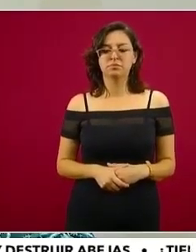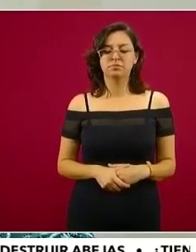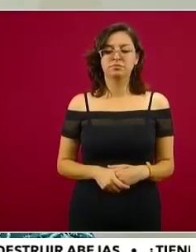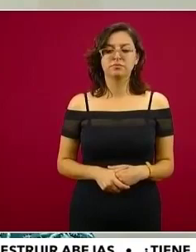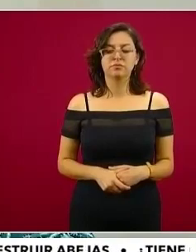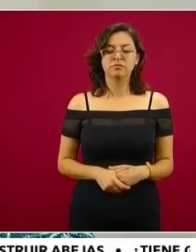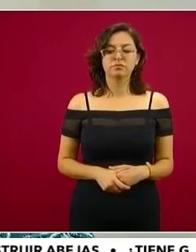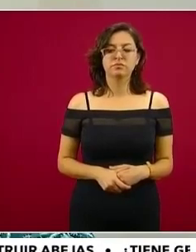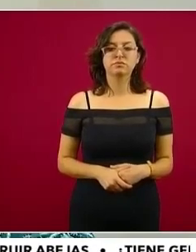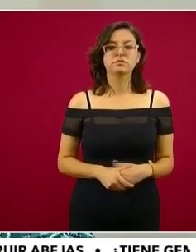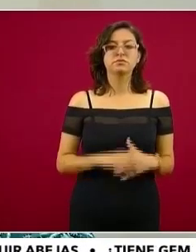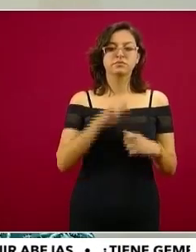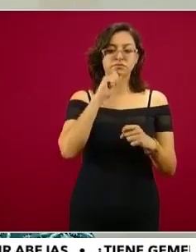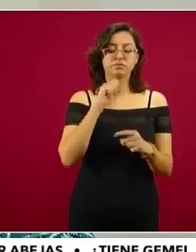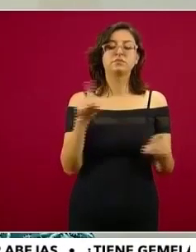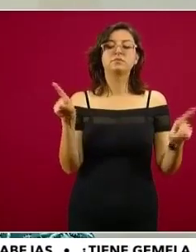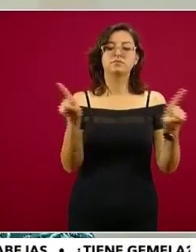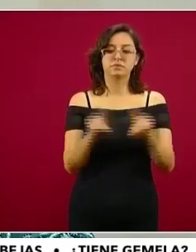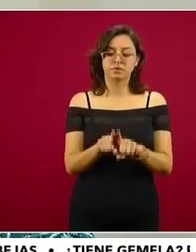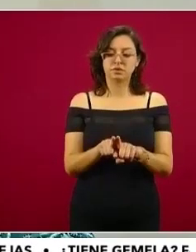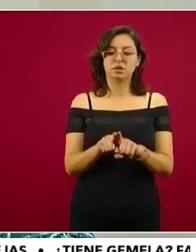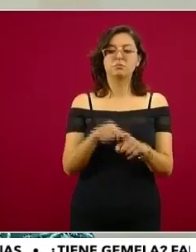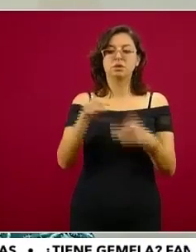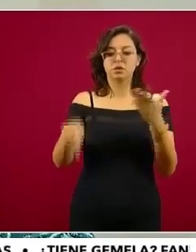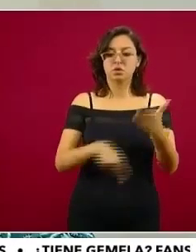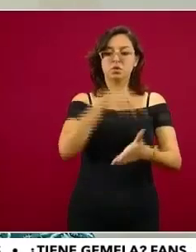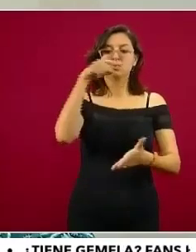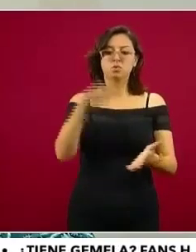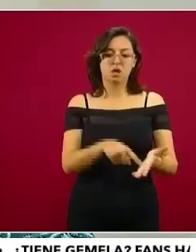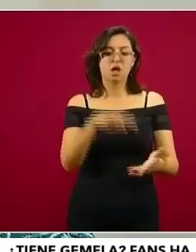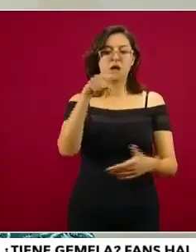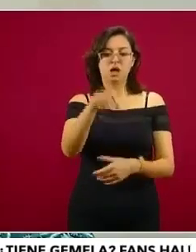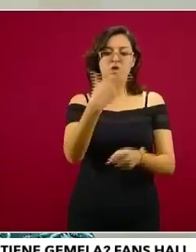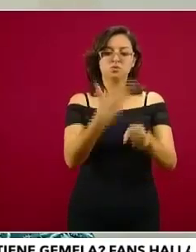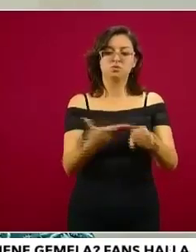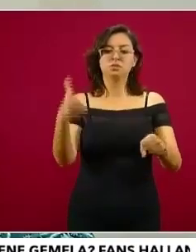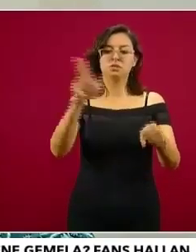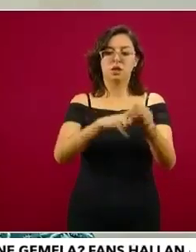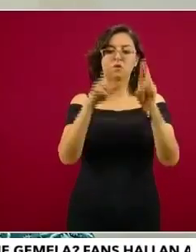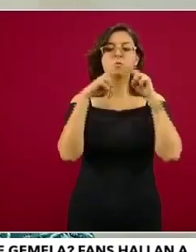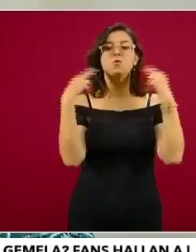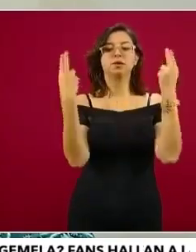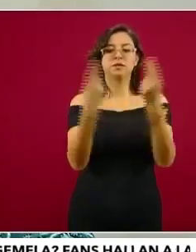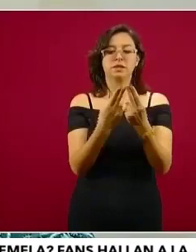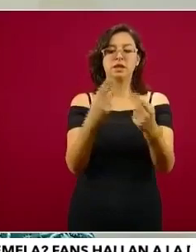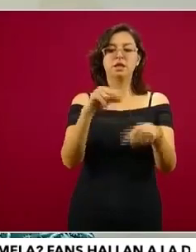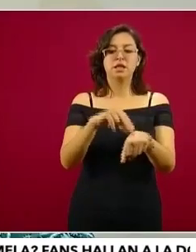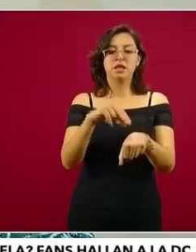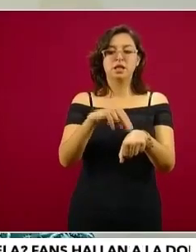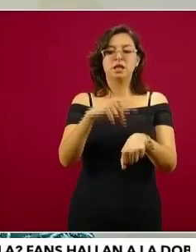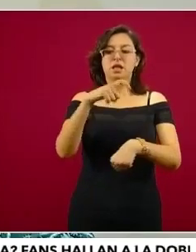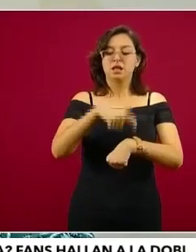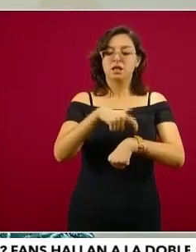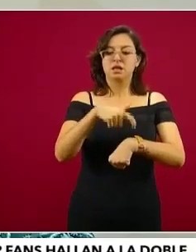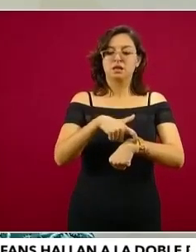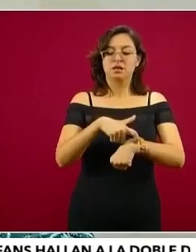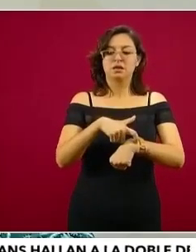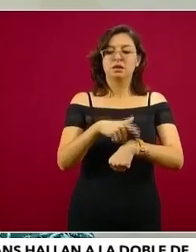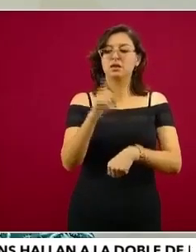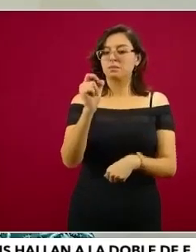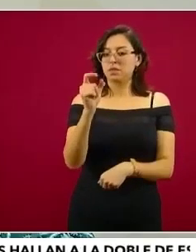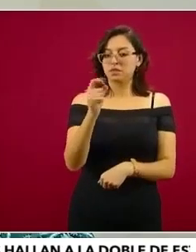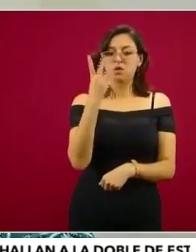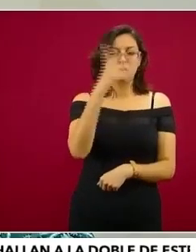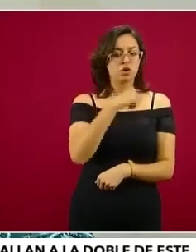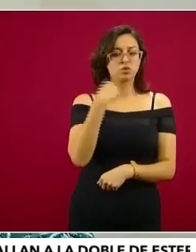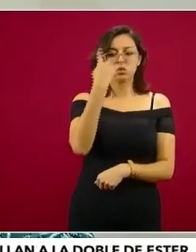Nos encontramos también de manera presencial en las unidades hospitalarias con horarios 24